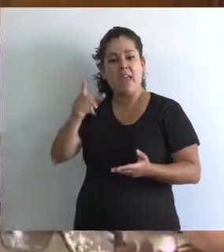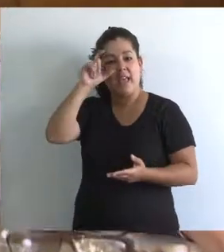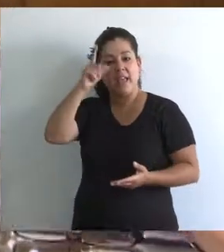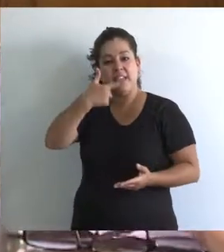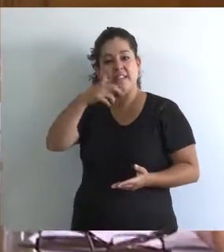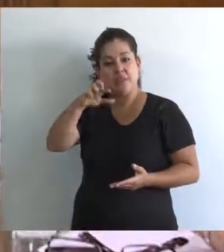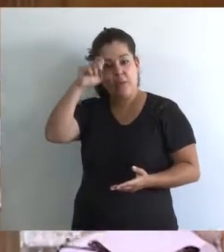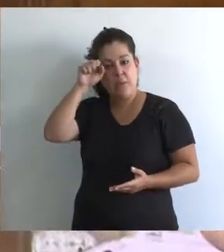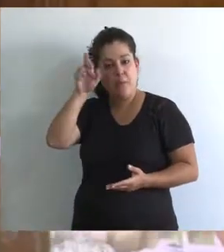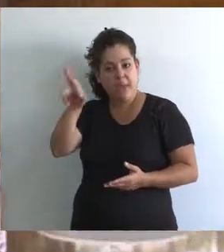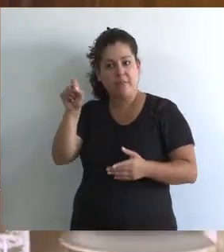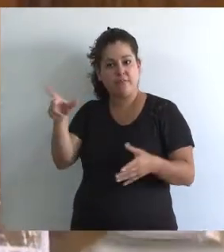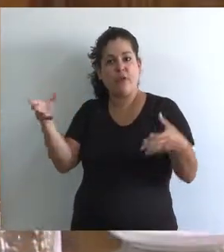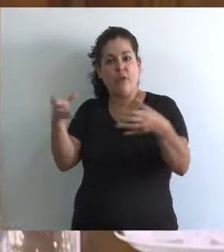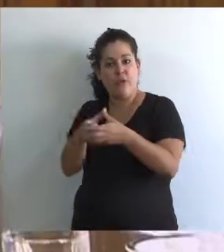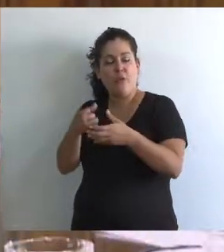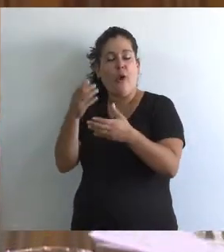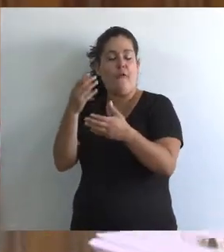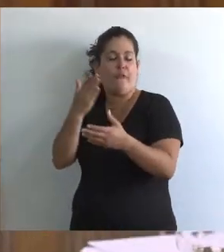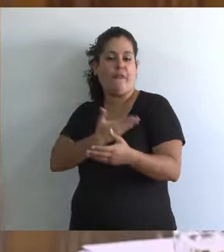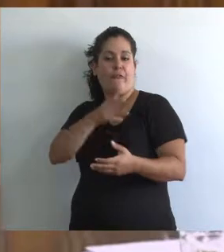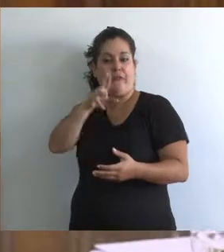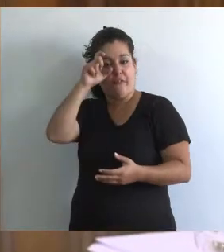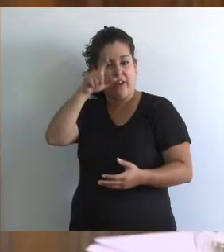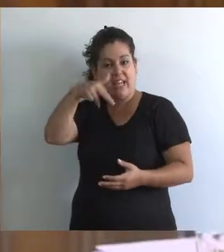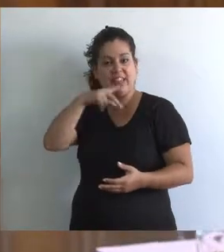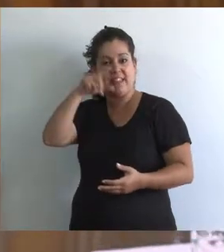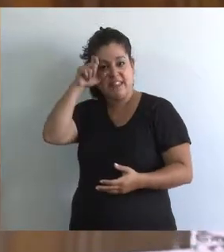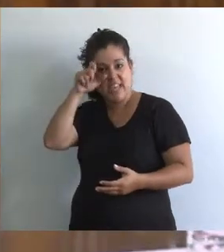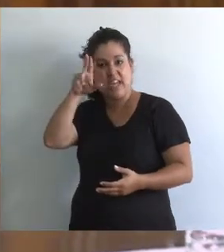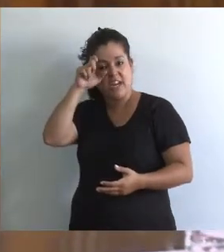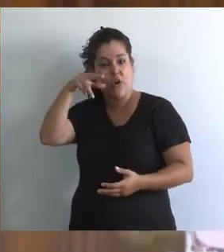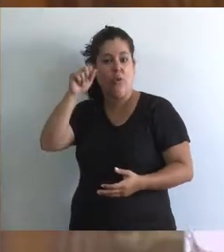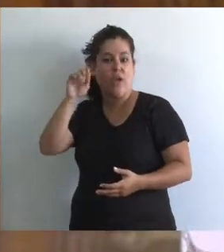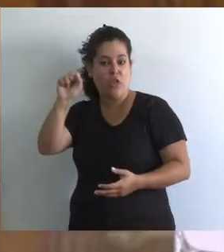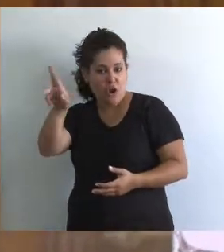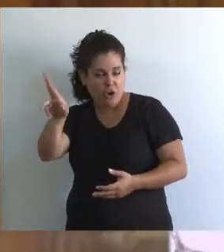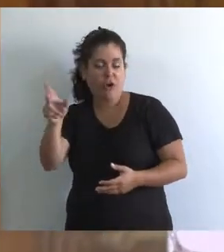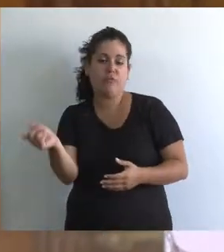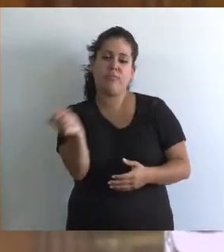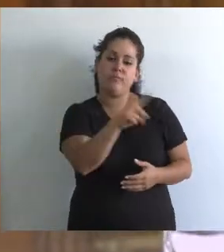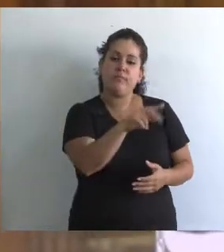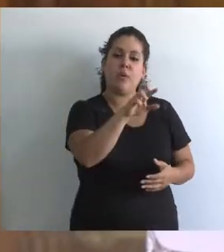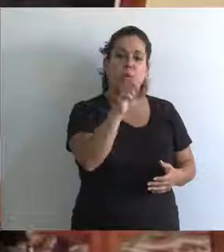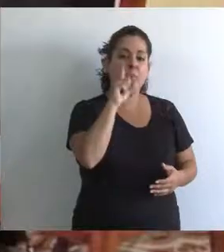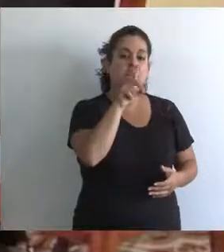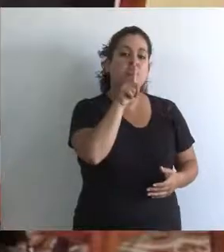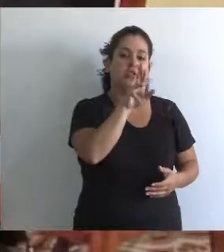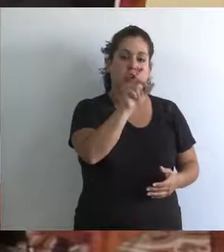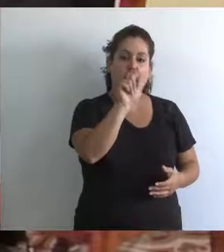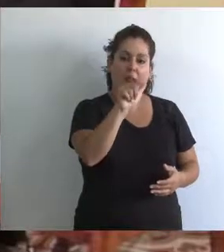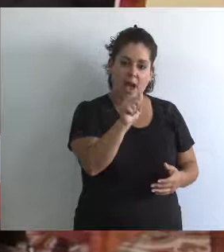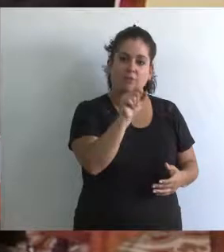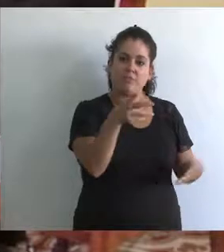Laura Esper, Buenos Aires, de Junín, me dijo que era, Frente Renovador. ¿Qué tal? ¿Cómo le va? Bien, y Néstor Pitrola, también de la provincia de Buenos Aires, Frente de Izquierda y de